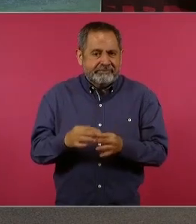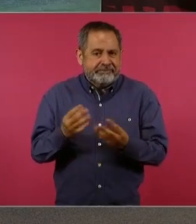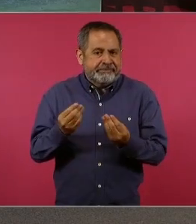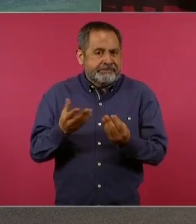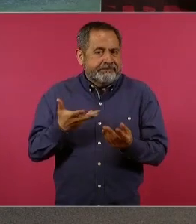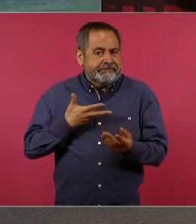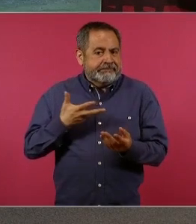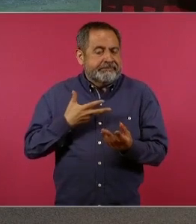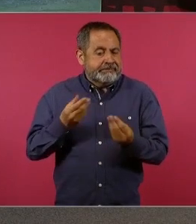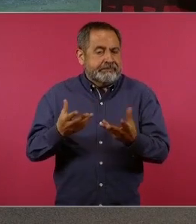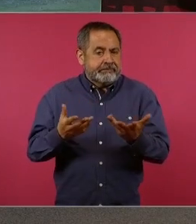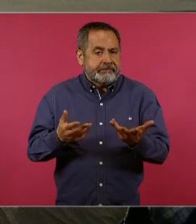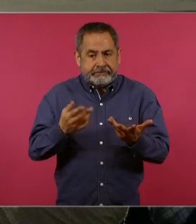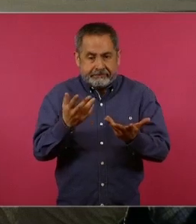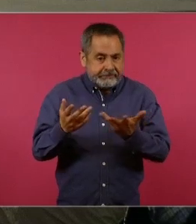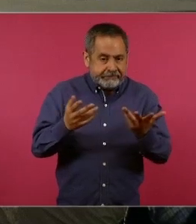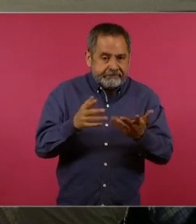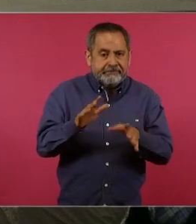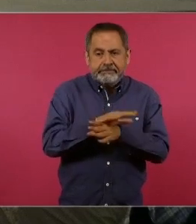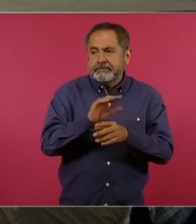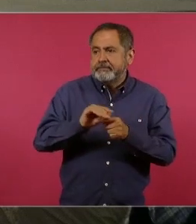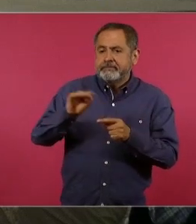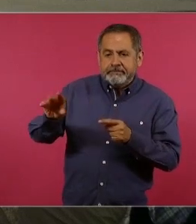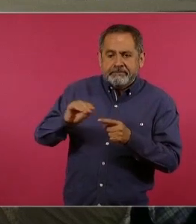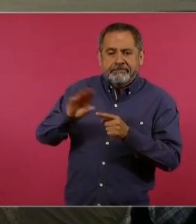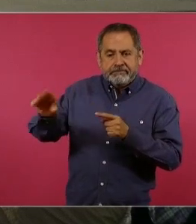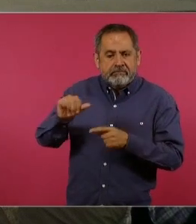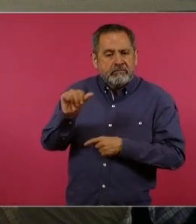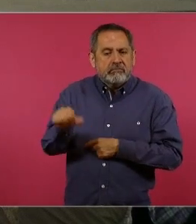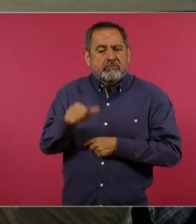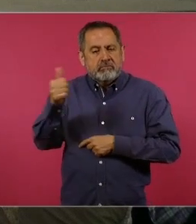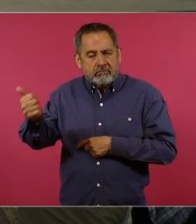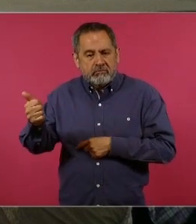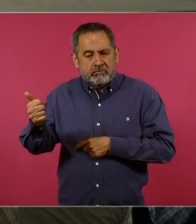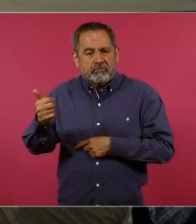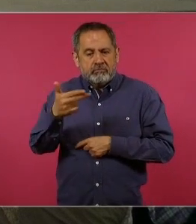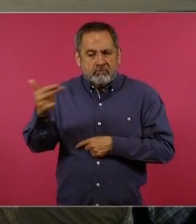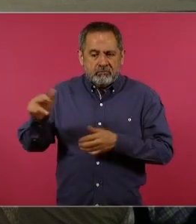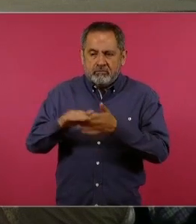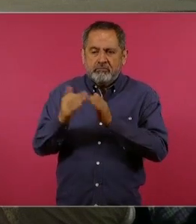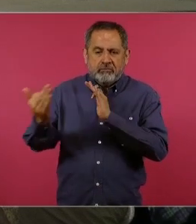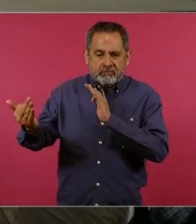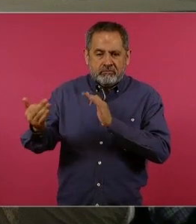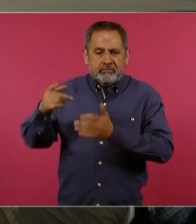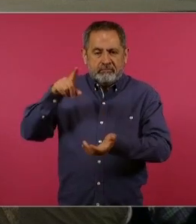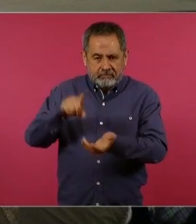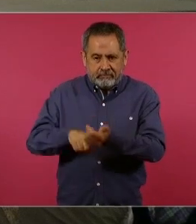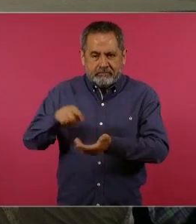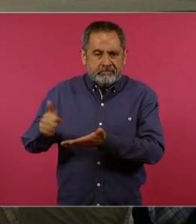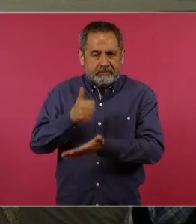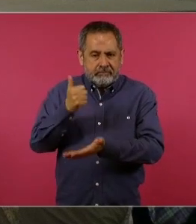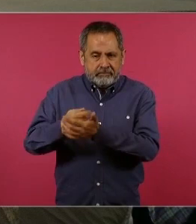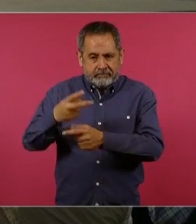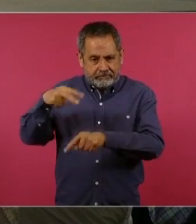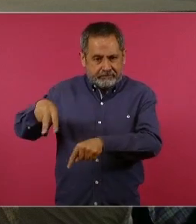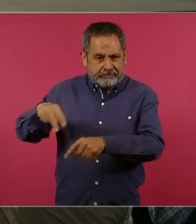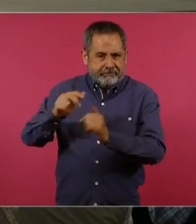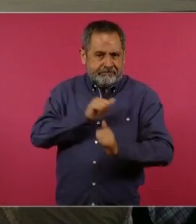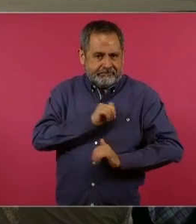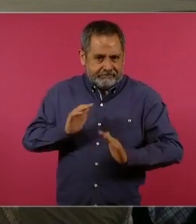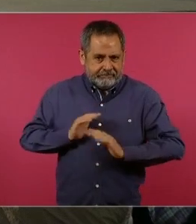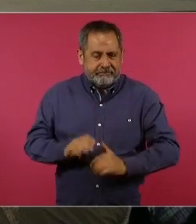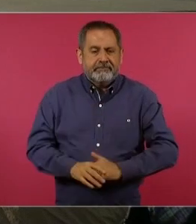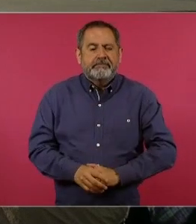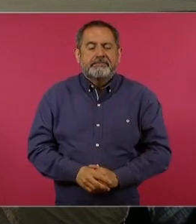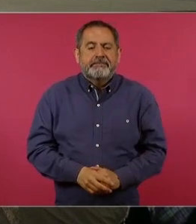de su capacidad y tenemos que estar mandando a nuestros huéspedes al hotel que ya existe dentro de la ciudad militar.